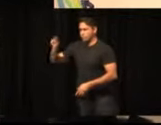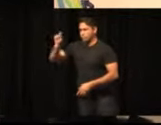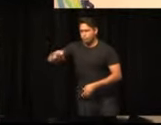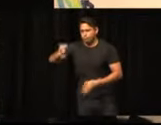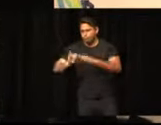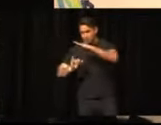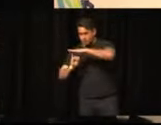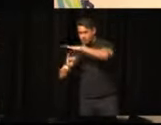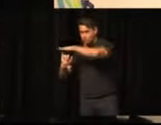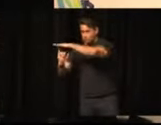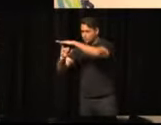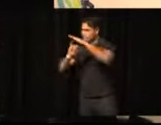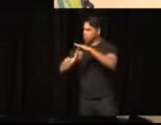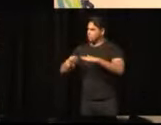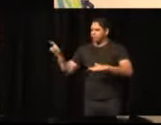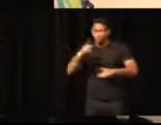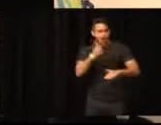que